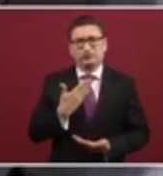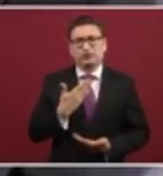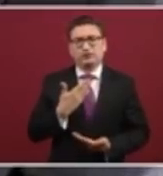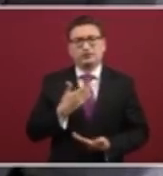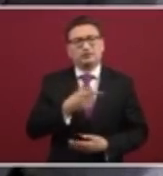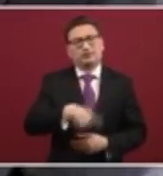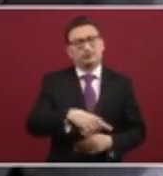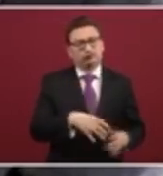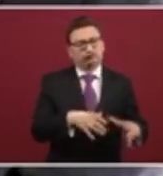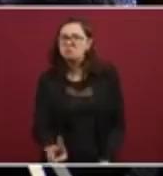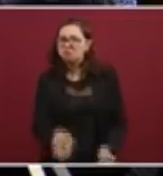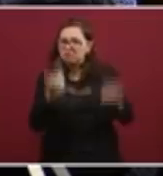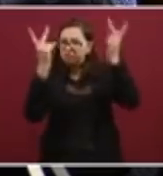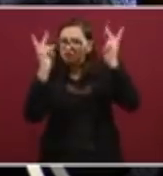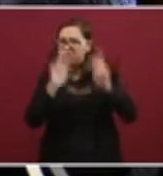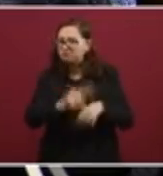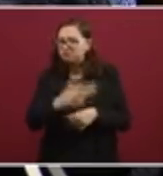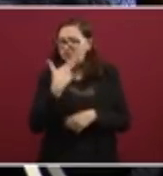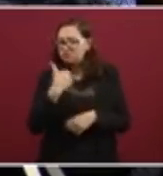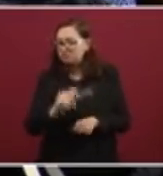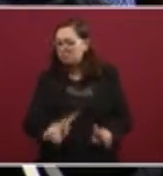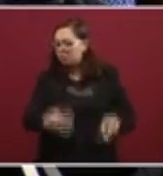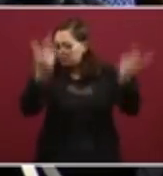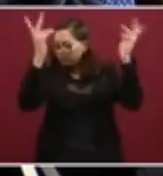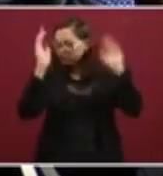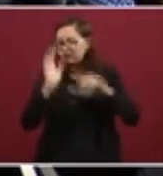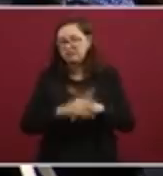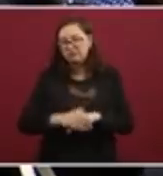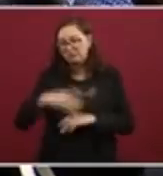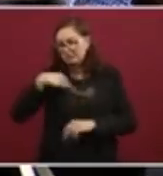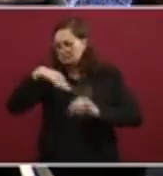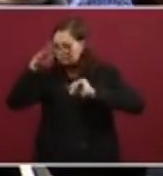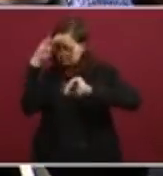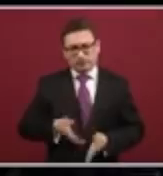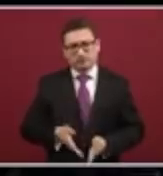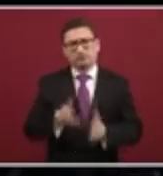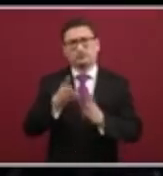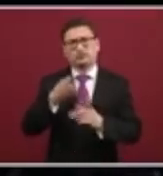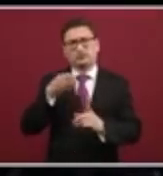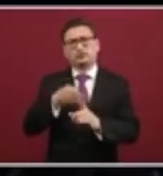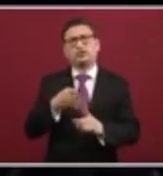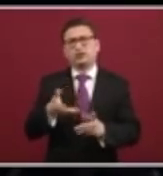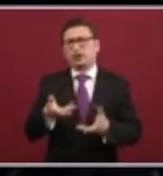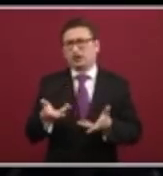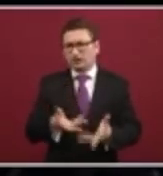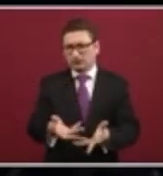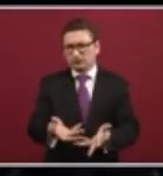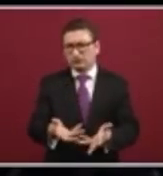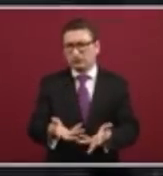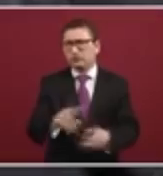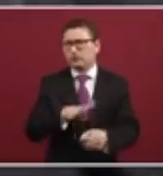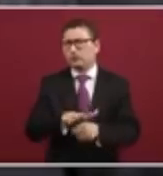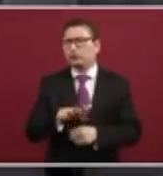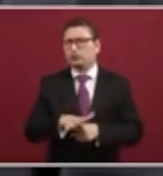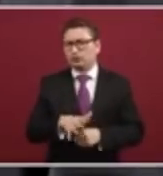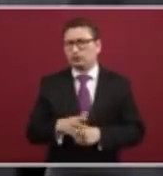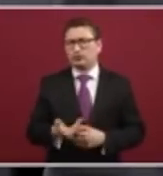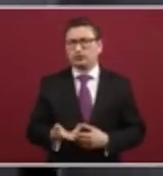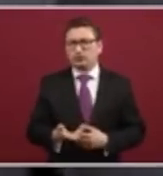conservadores avasallan nosotros tenemos que actual com